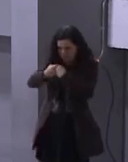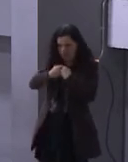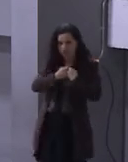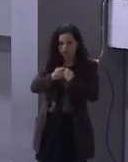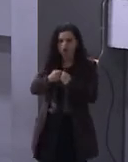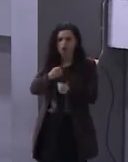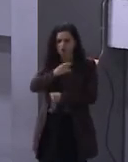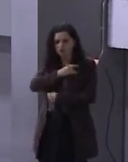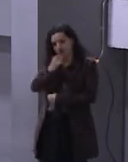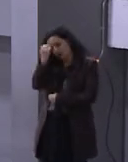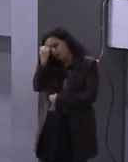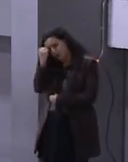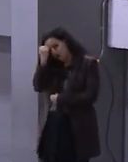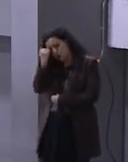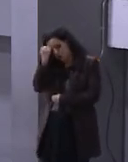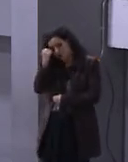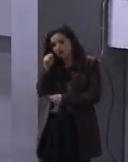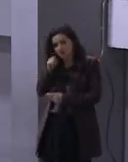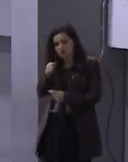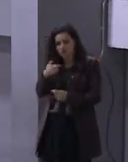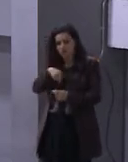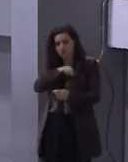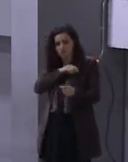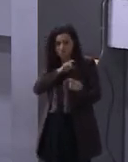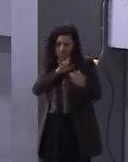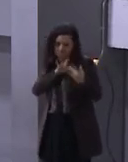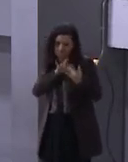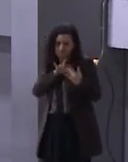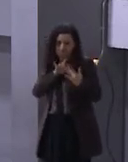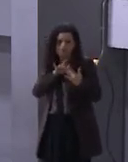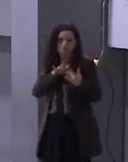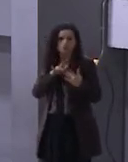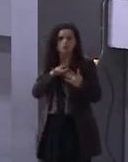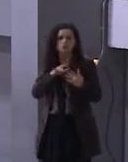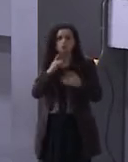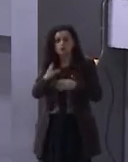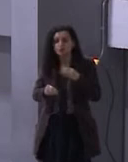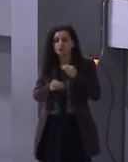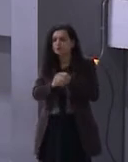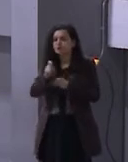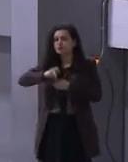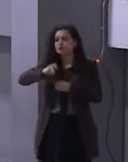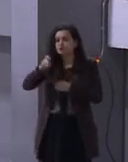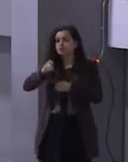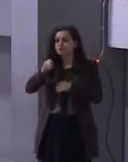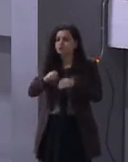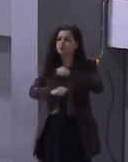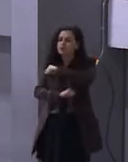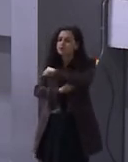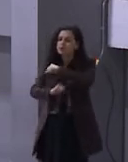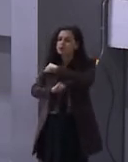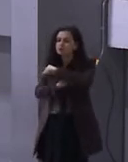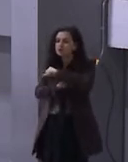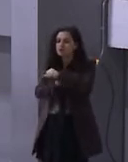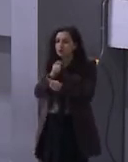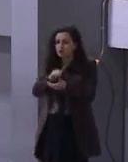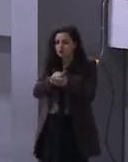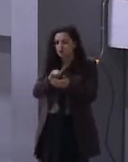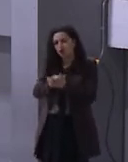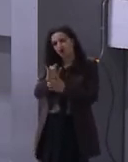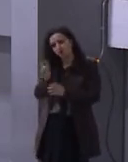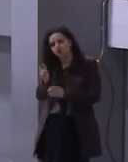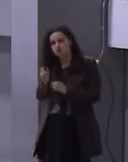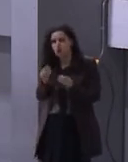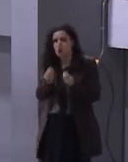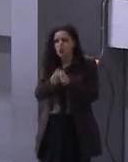con la Universidad Pedagógica Nacional, con la cual estamos muy cercanos, y además en la necesidad de fortalecer un sector de la economía que a veces